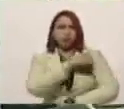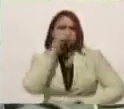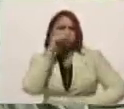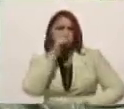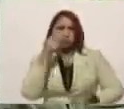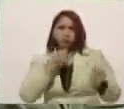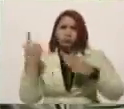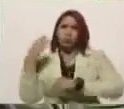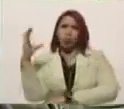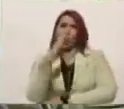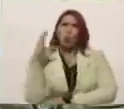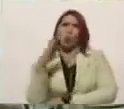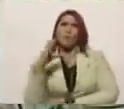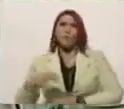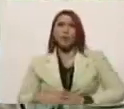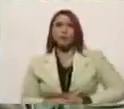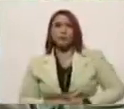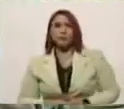narcotraficante de Colombia,